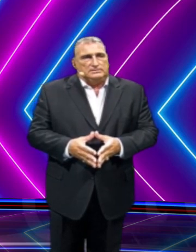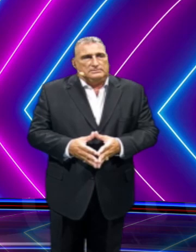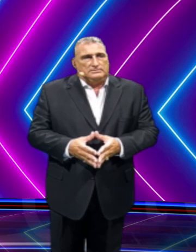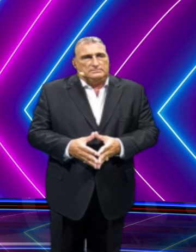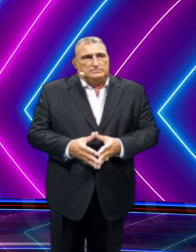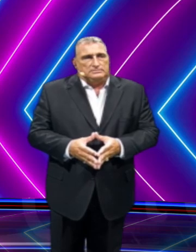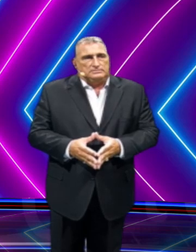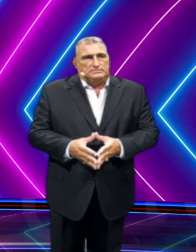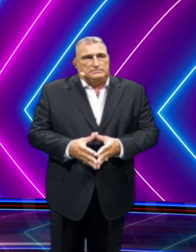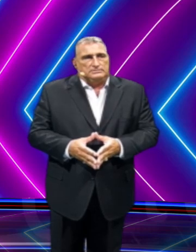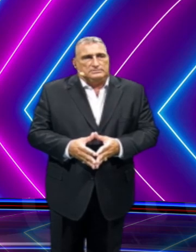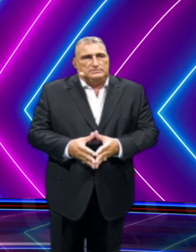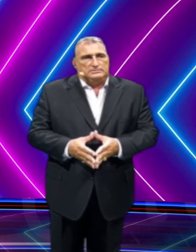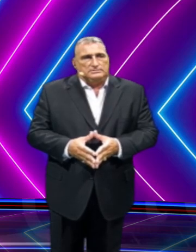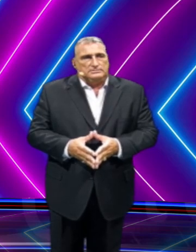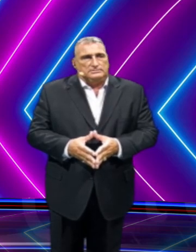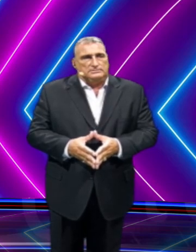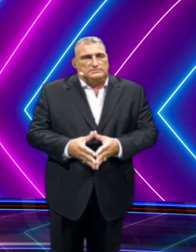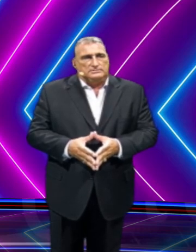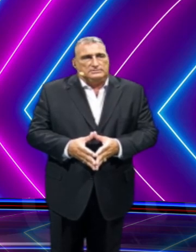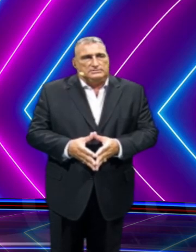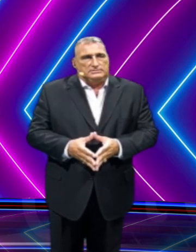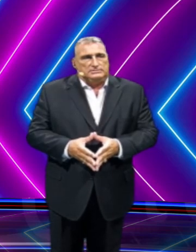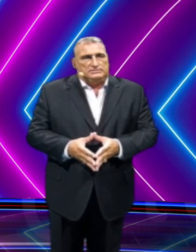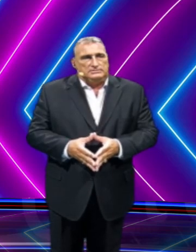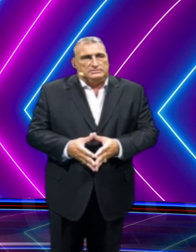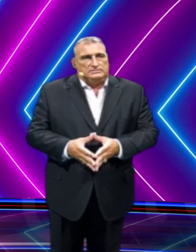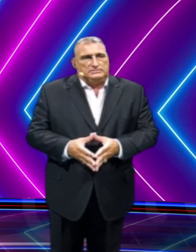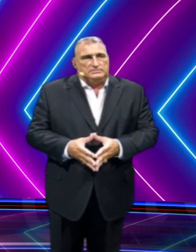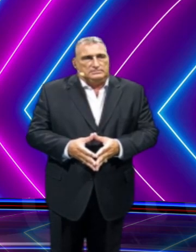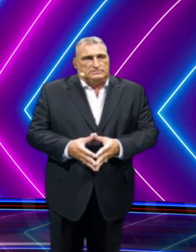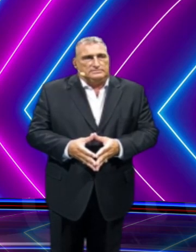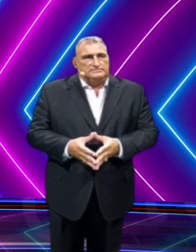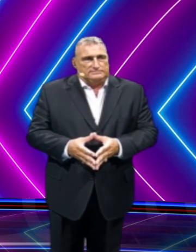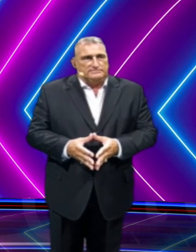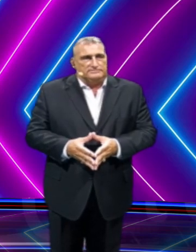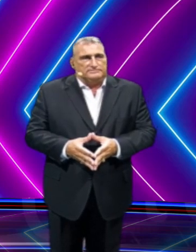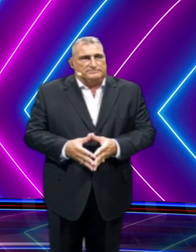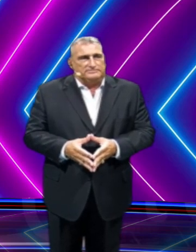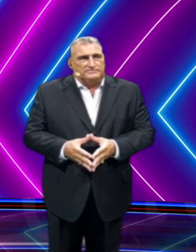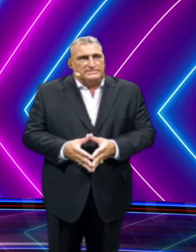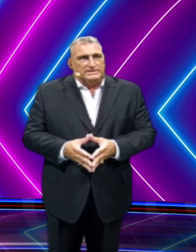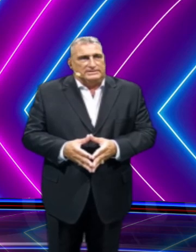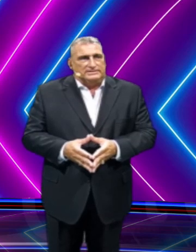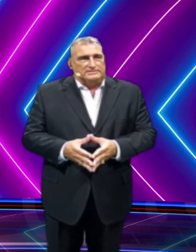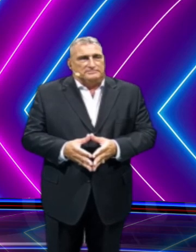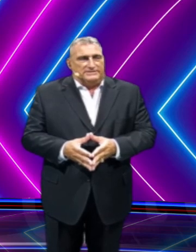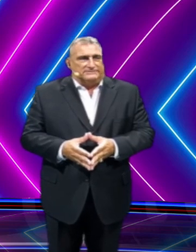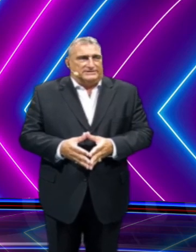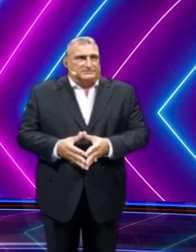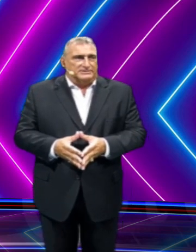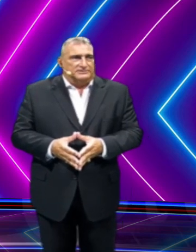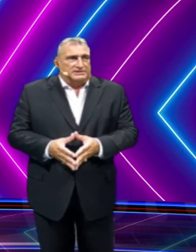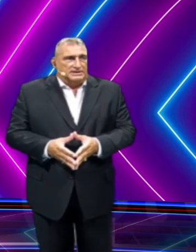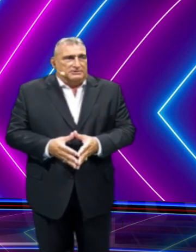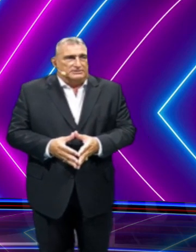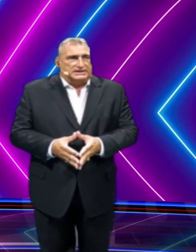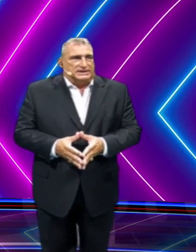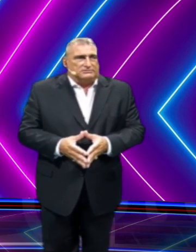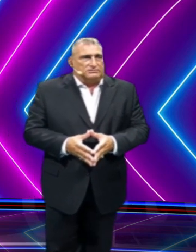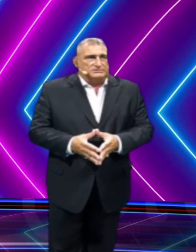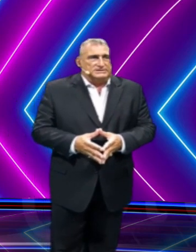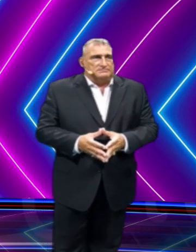los años un poco de aumento de consultas y demás, es como que explotamos, pero bueno, acá estamos. Perfecto, bueno,